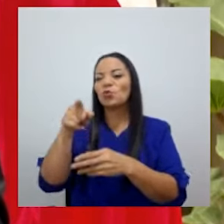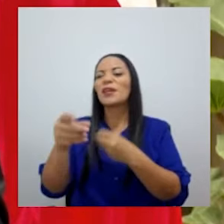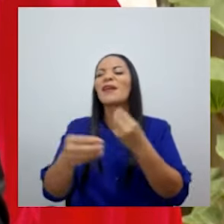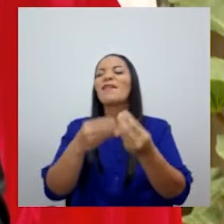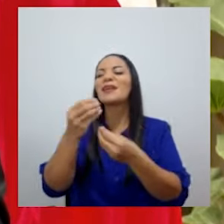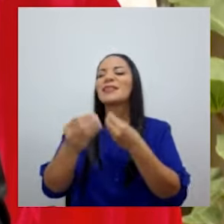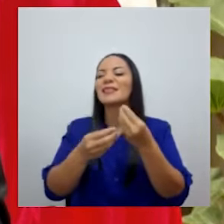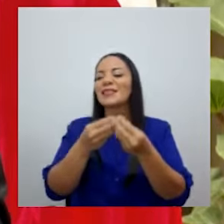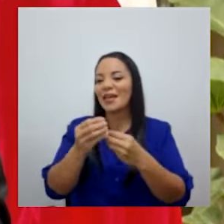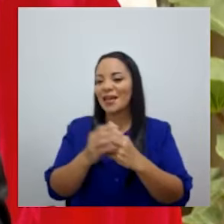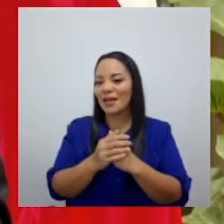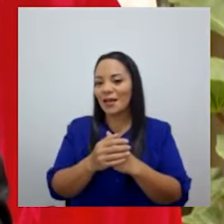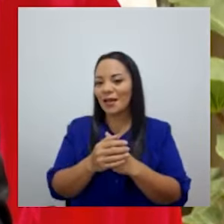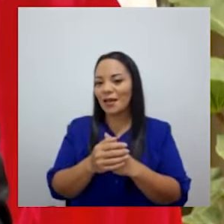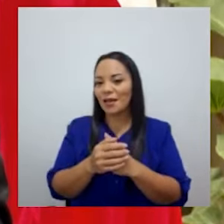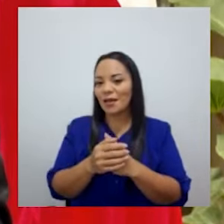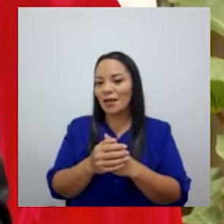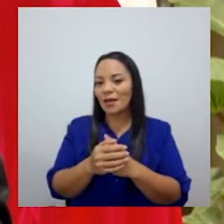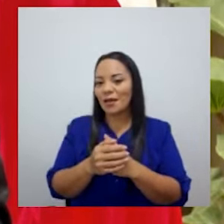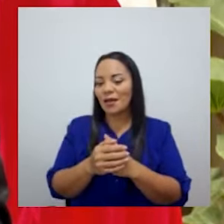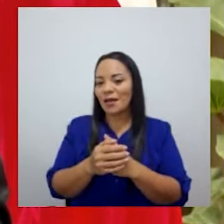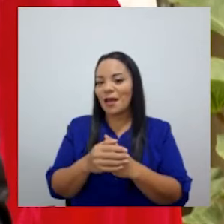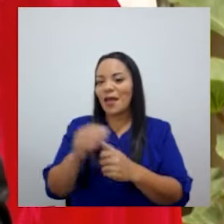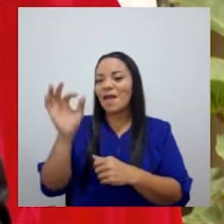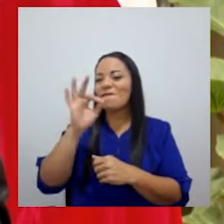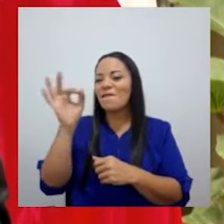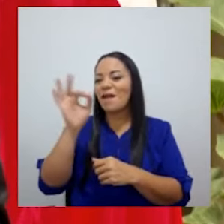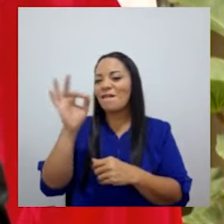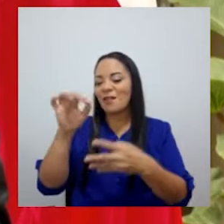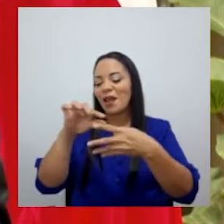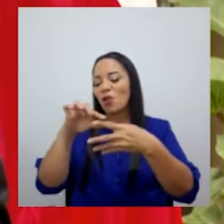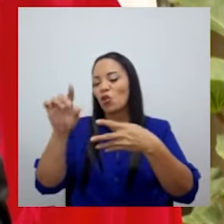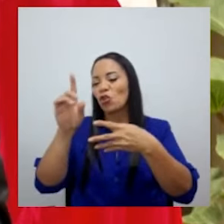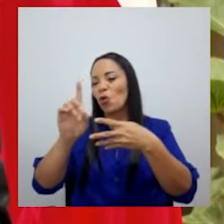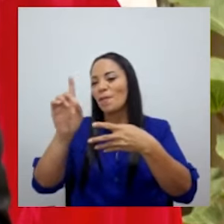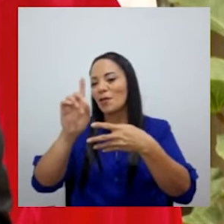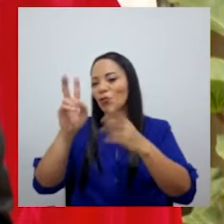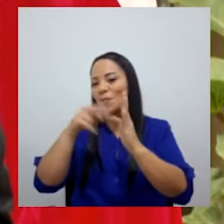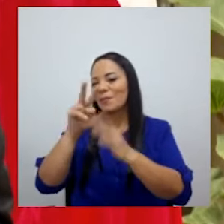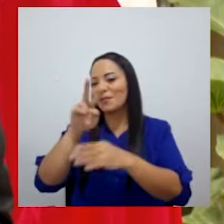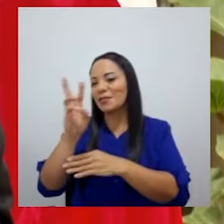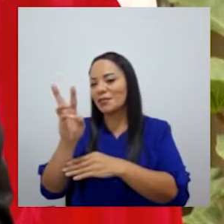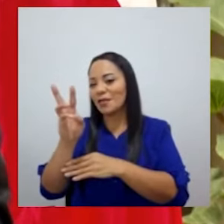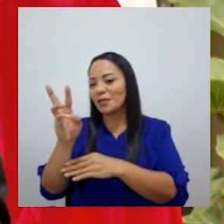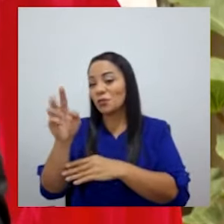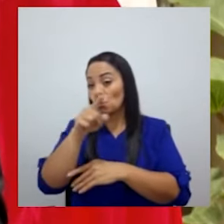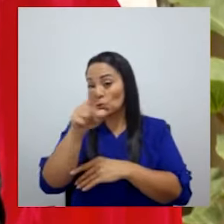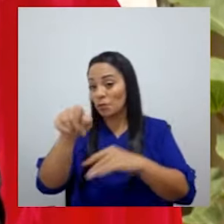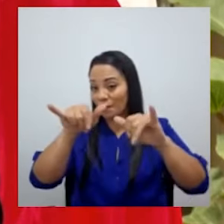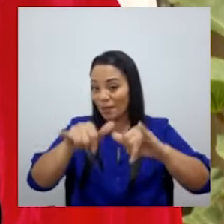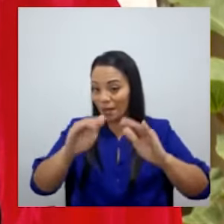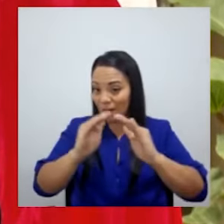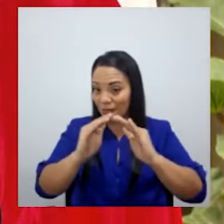usted el primer domingo de febrero del año 2026? ¿Se va a quedar en la casa?